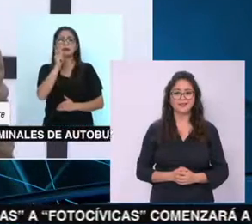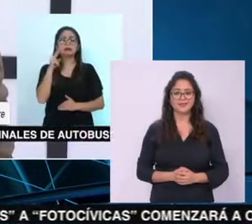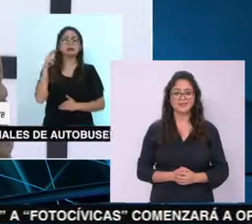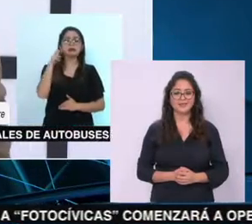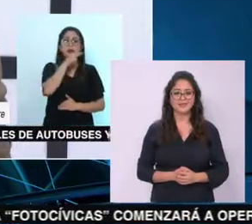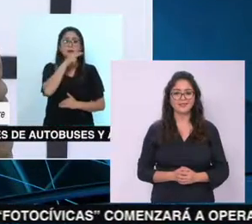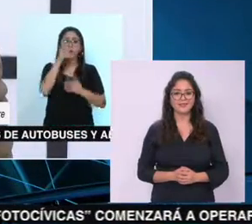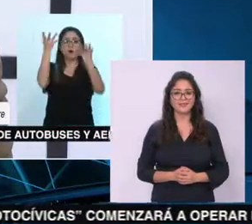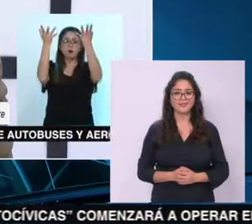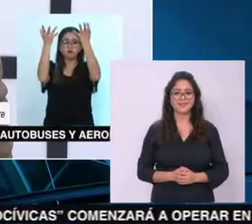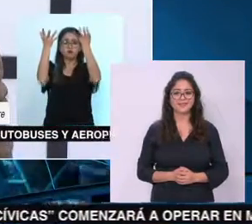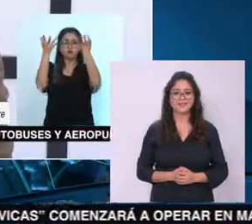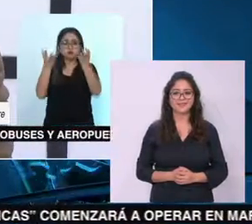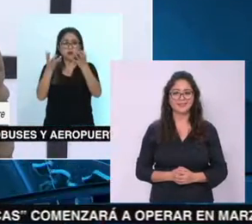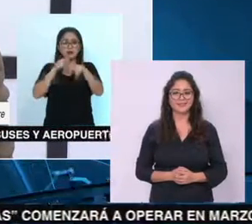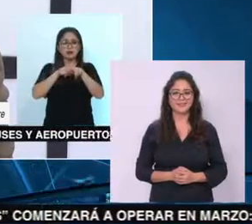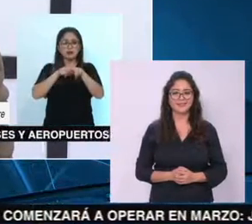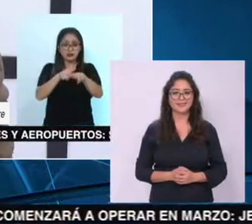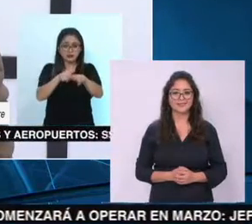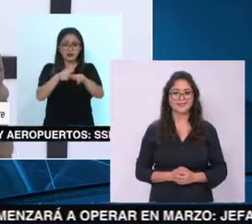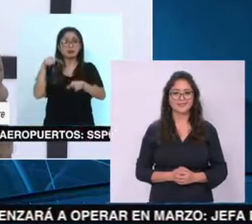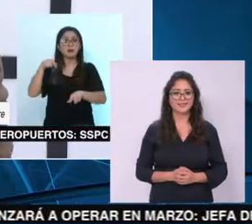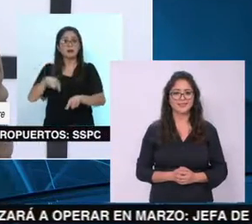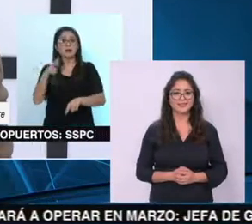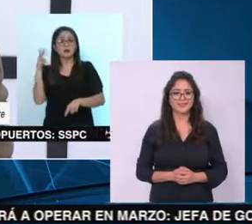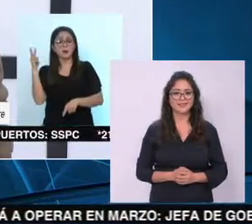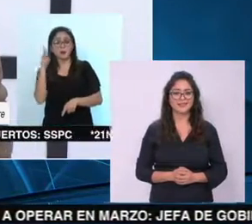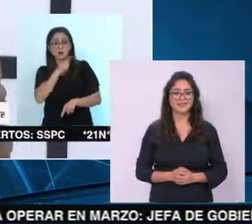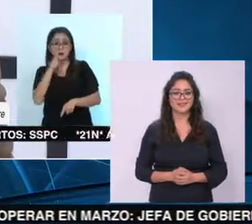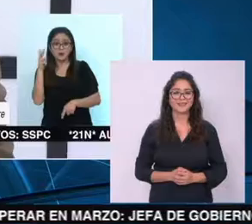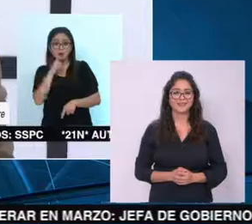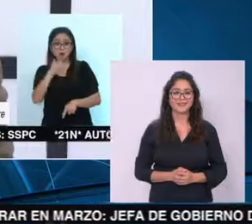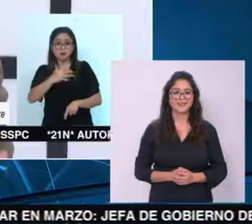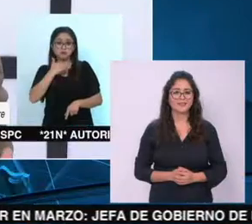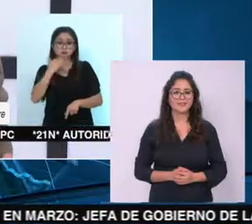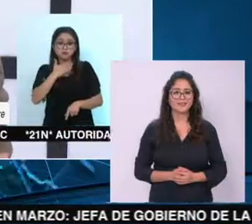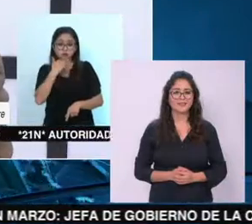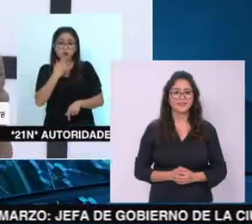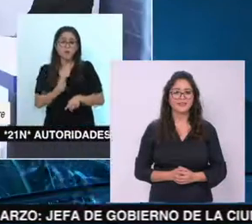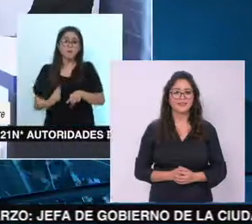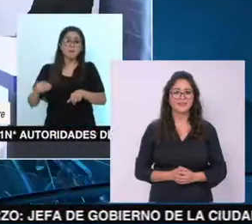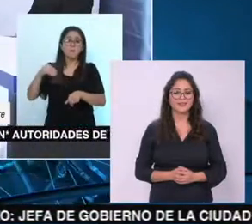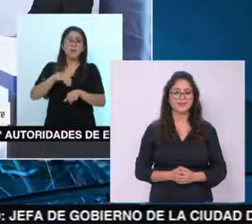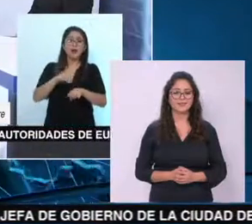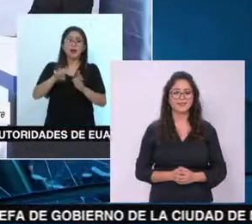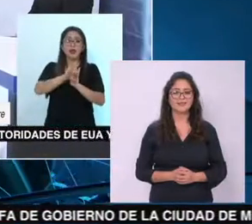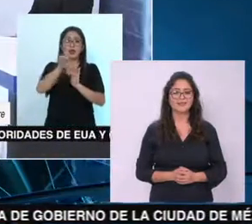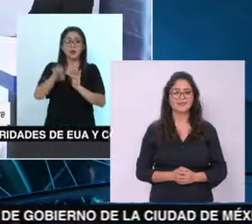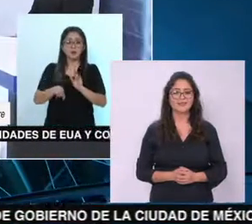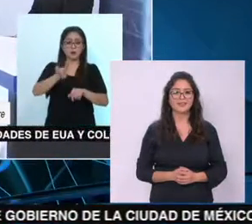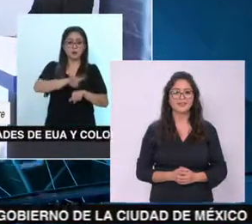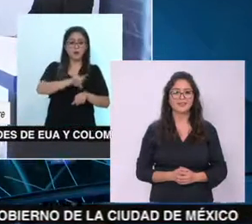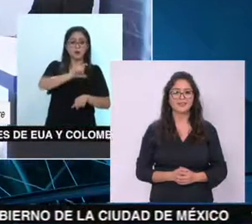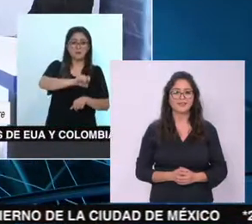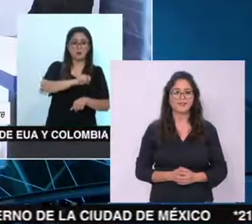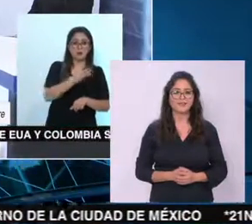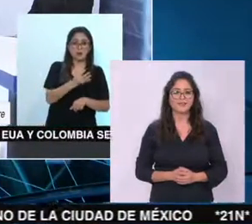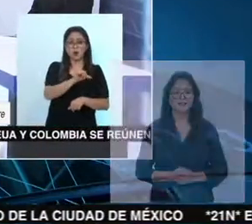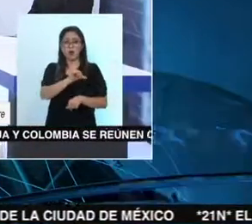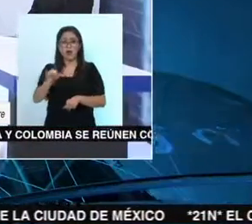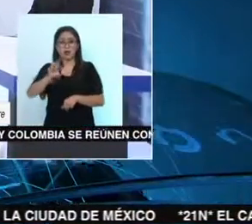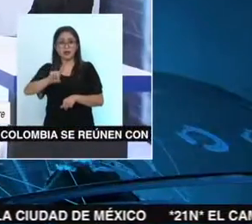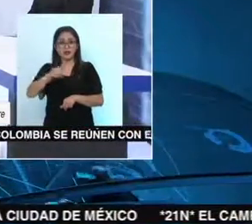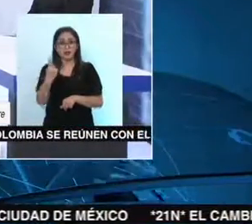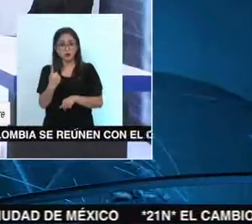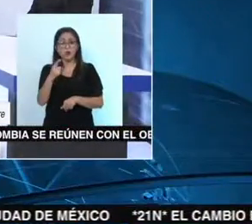está concentrando. Si a esta condición le añadimos que de Nochebuena a Navidad y del 31 de diciembre al 1